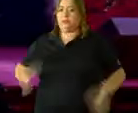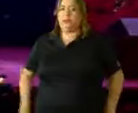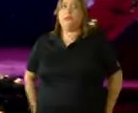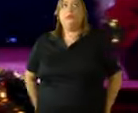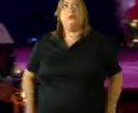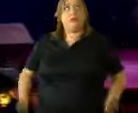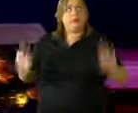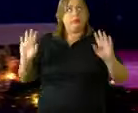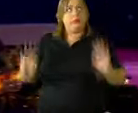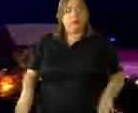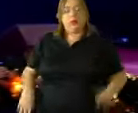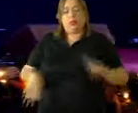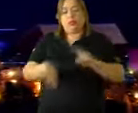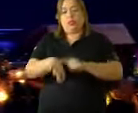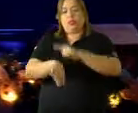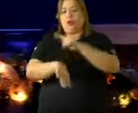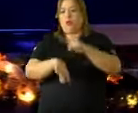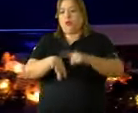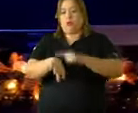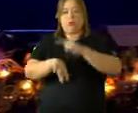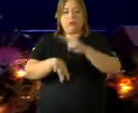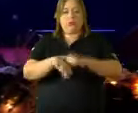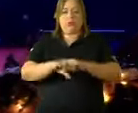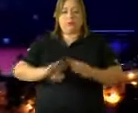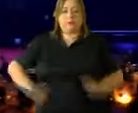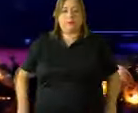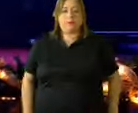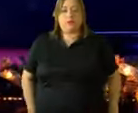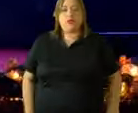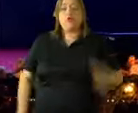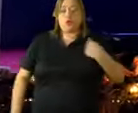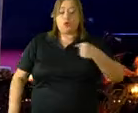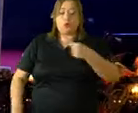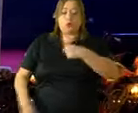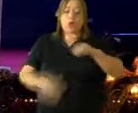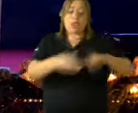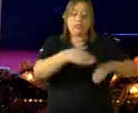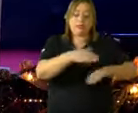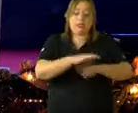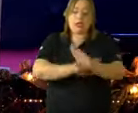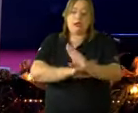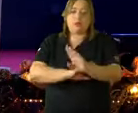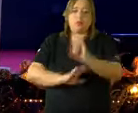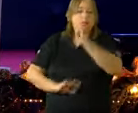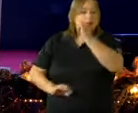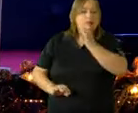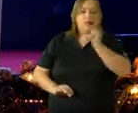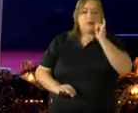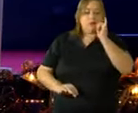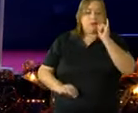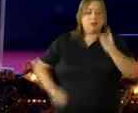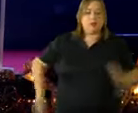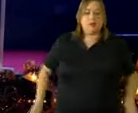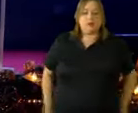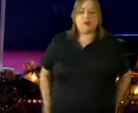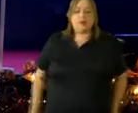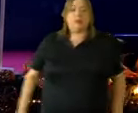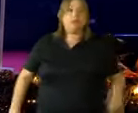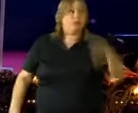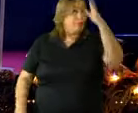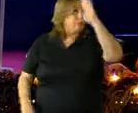tardar. No, hermano, nosotros entramos. Primero, hermano, es tan